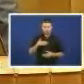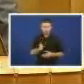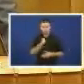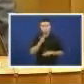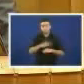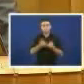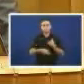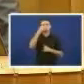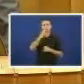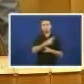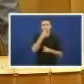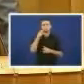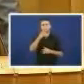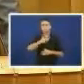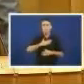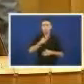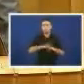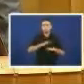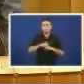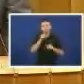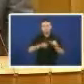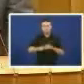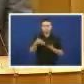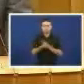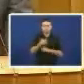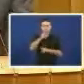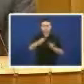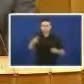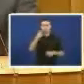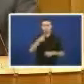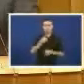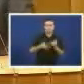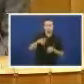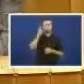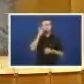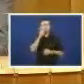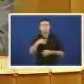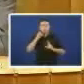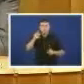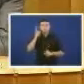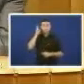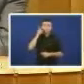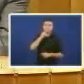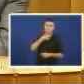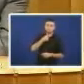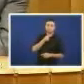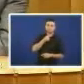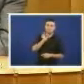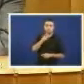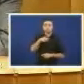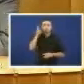compromiso de escoitar e atender sempre o que me di a xente. O que me gusta e o que non. O que estou de acordo